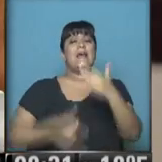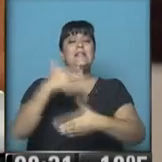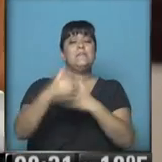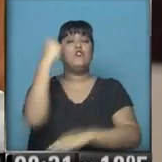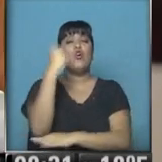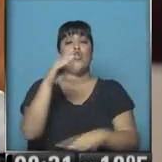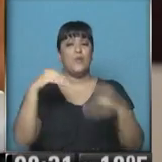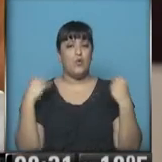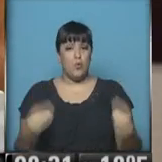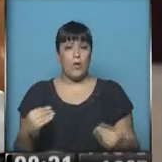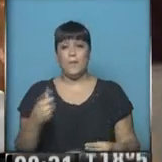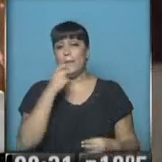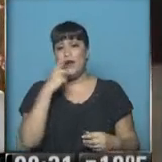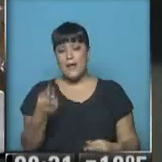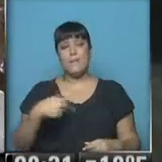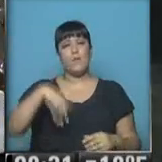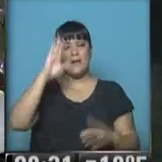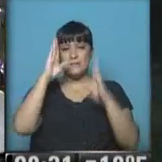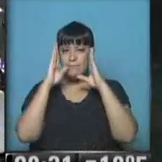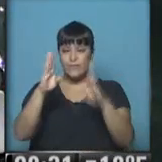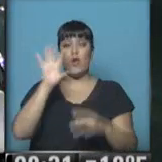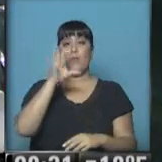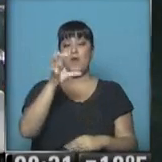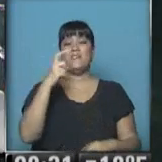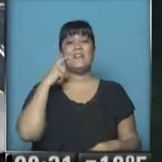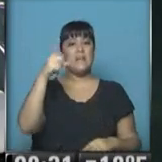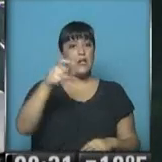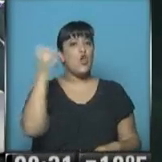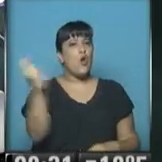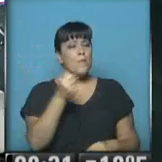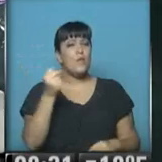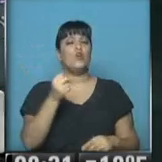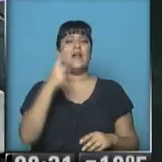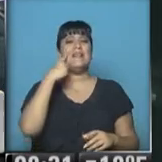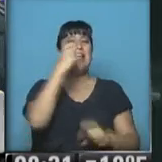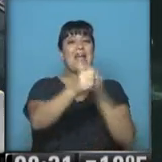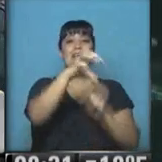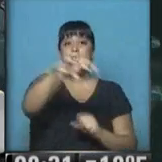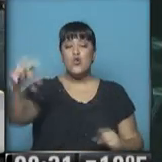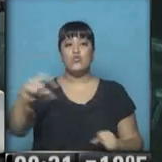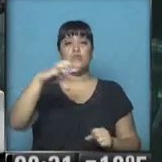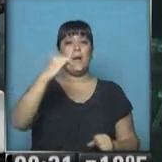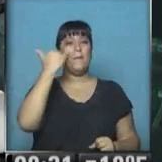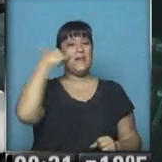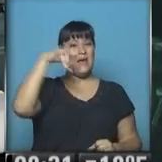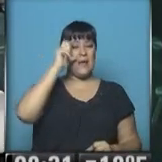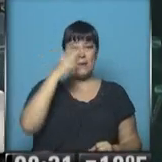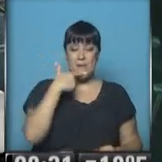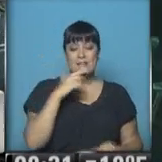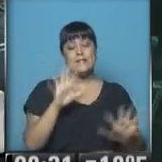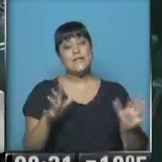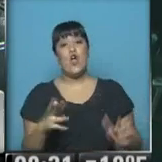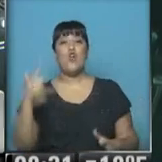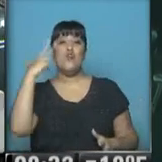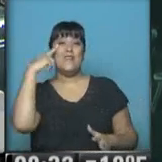da en en el caso particular de la provincia Entre Ríos es importante el número de industrias que son pymes pequeña y mediana empresa más del